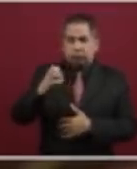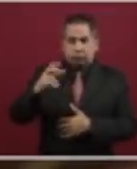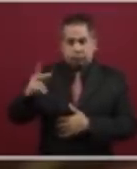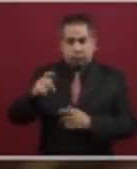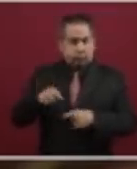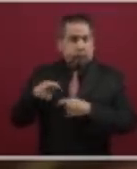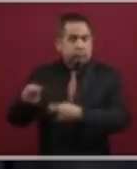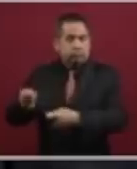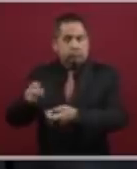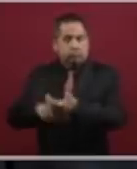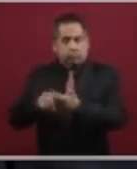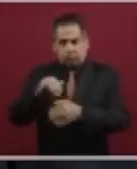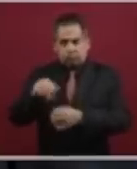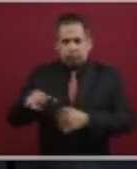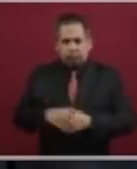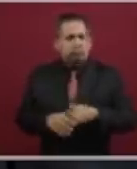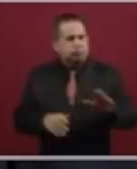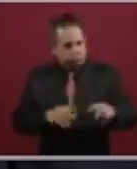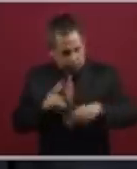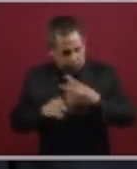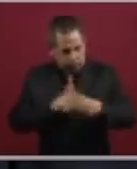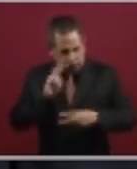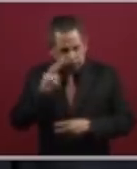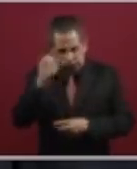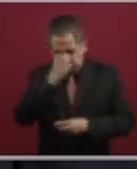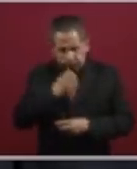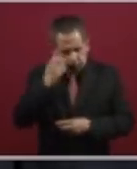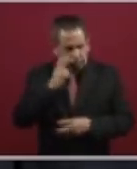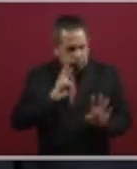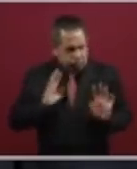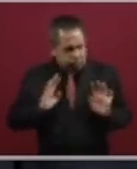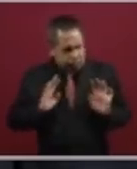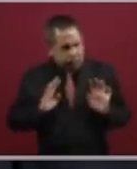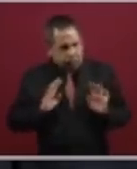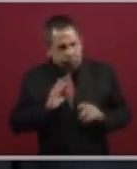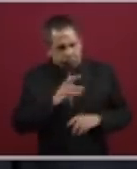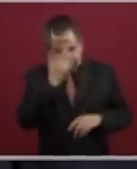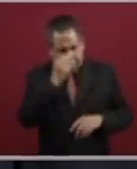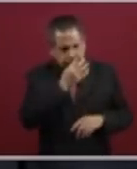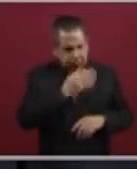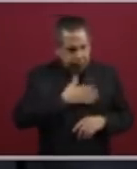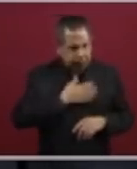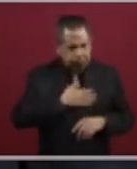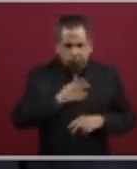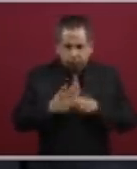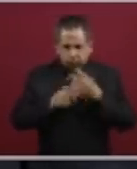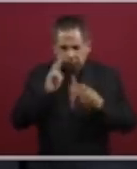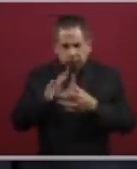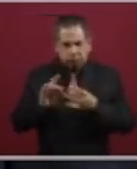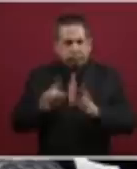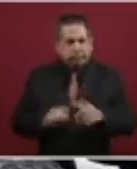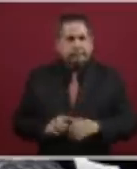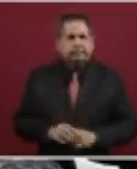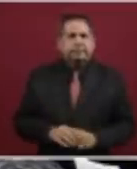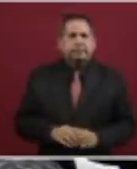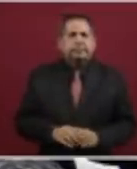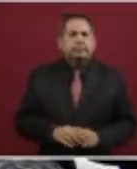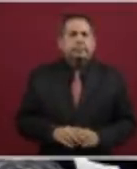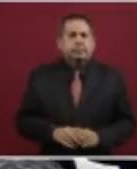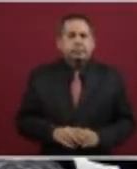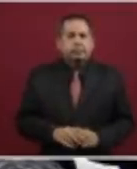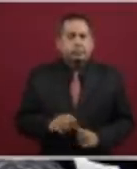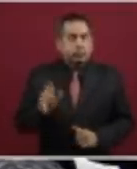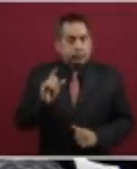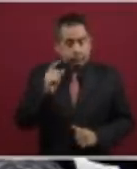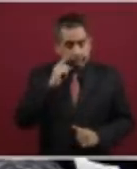las unidades del IMSS. Lo vamos a revisar, lo vamos a ver. Miren, cuando uno